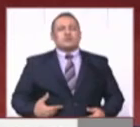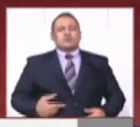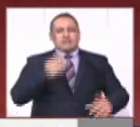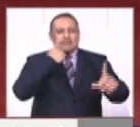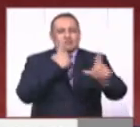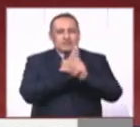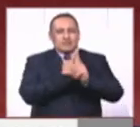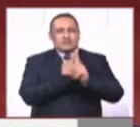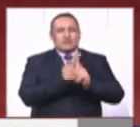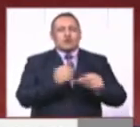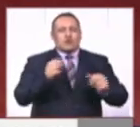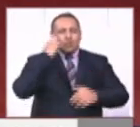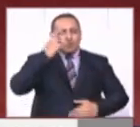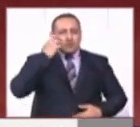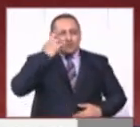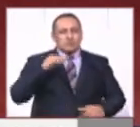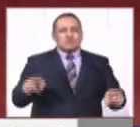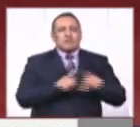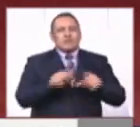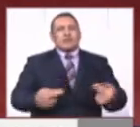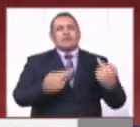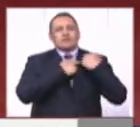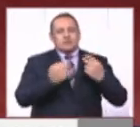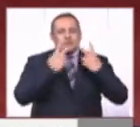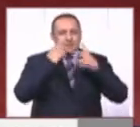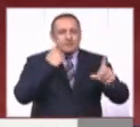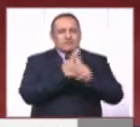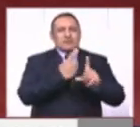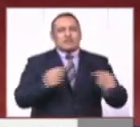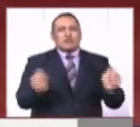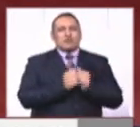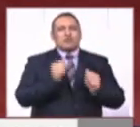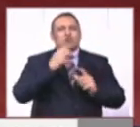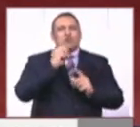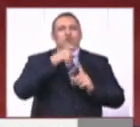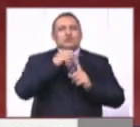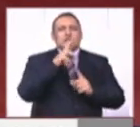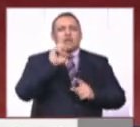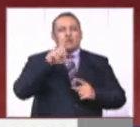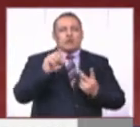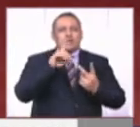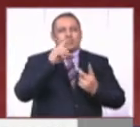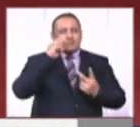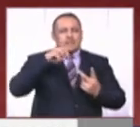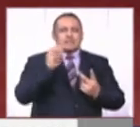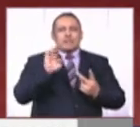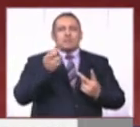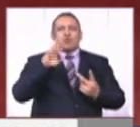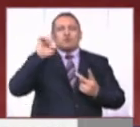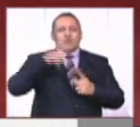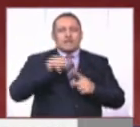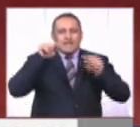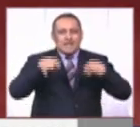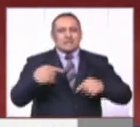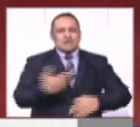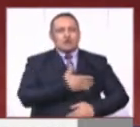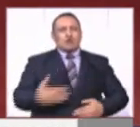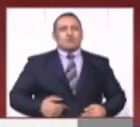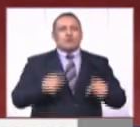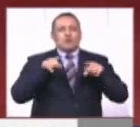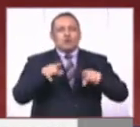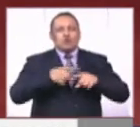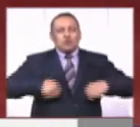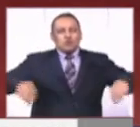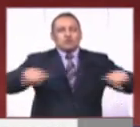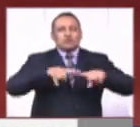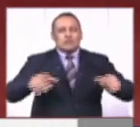directamente políticamente son responsables directos Alberto tarola Dina bolvar ese gobierno al cual